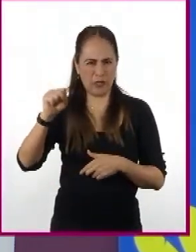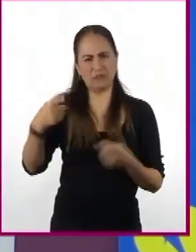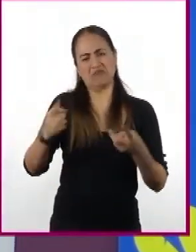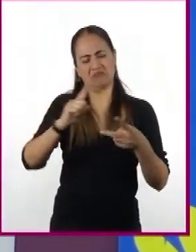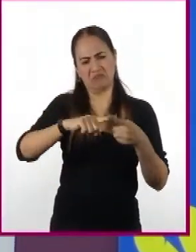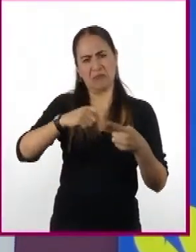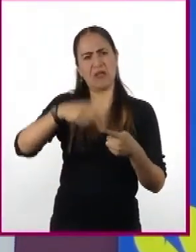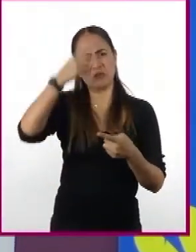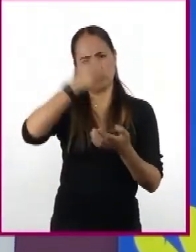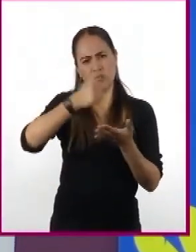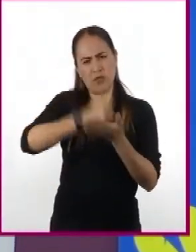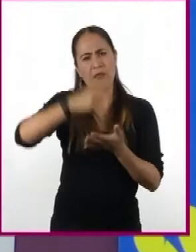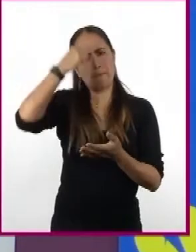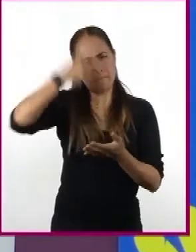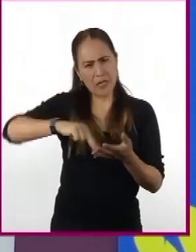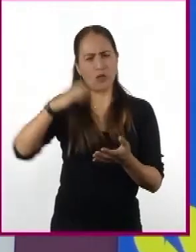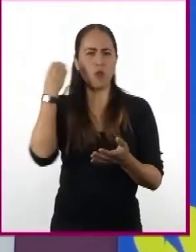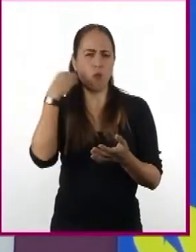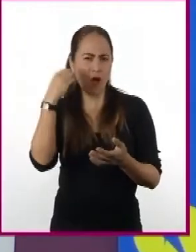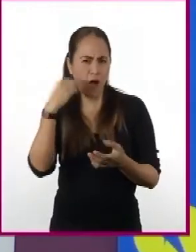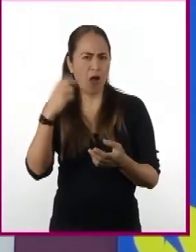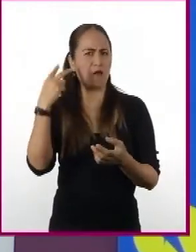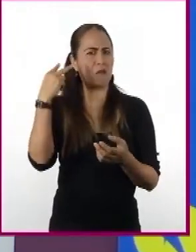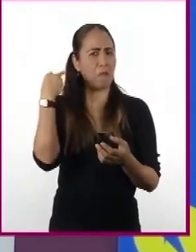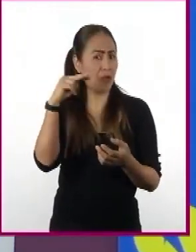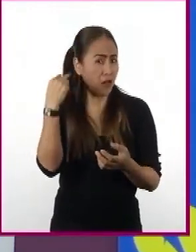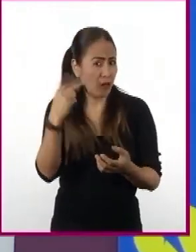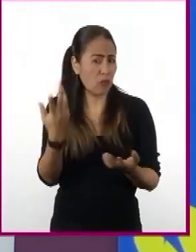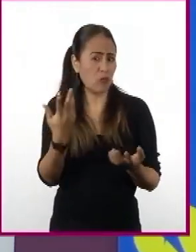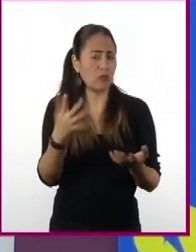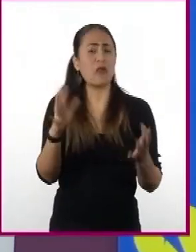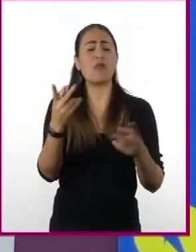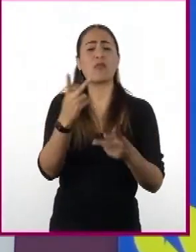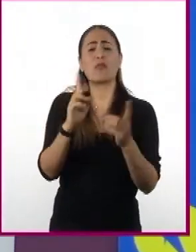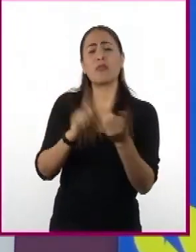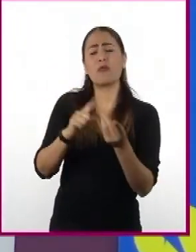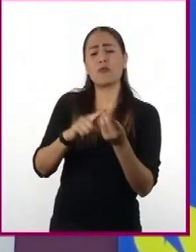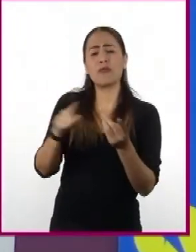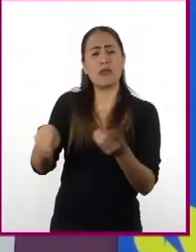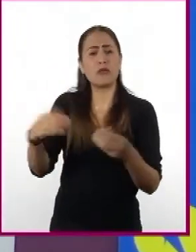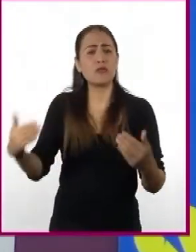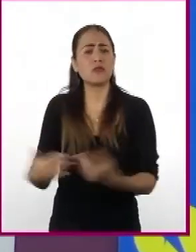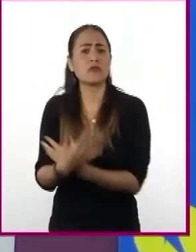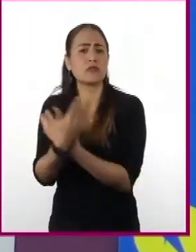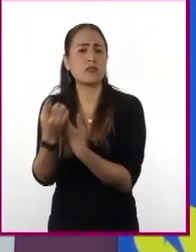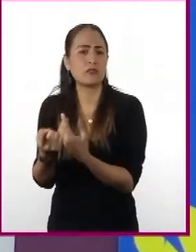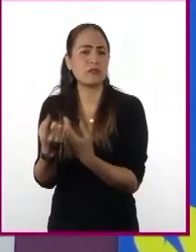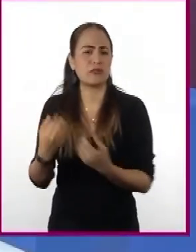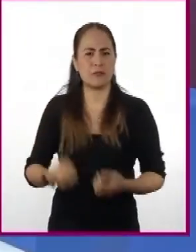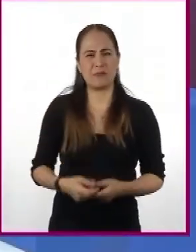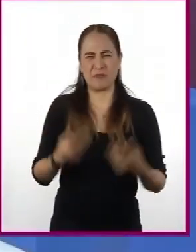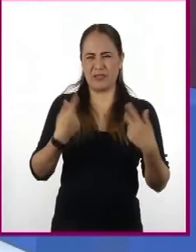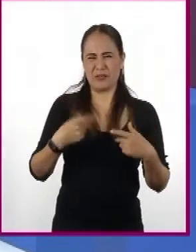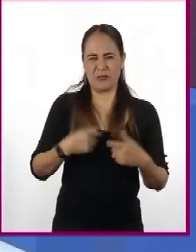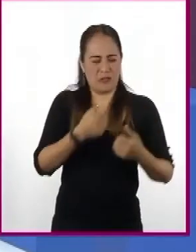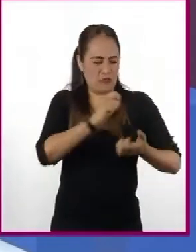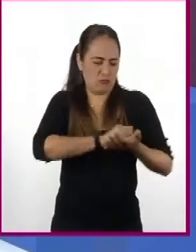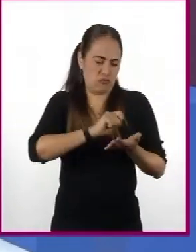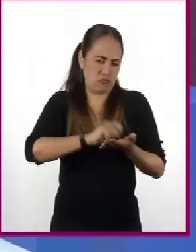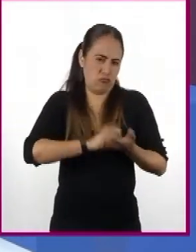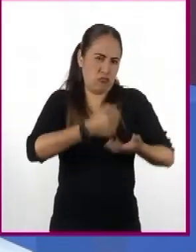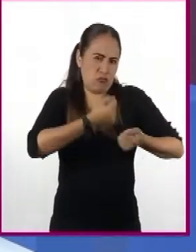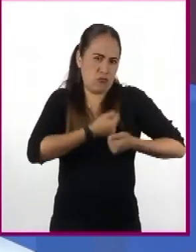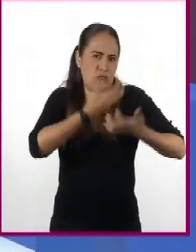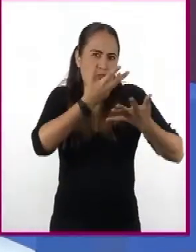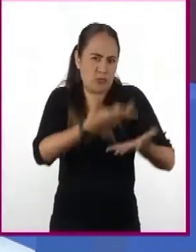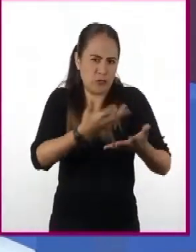Oaxaca, Veracruz, es decir, el lugar de donde provienen los autores de los poemas. Y pensando en